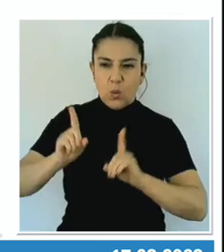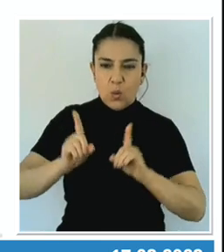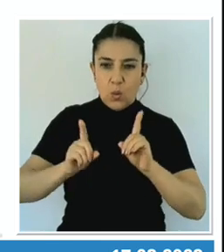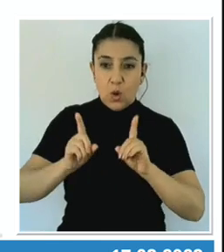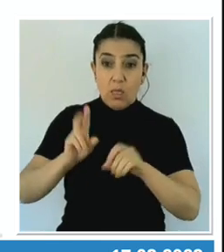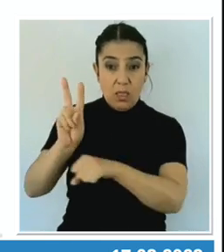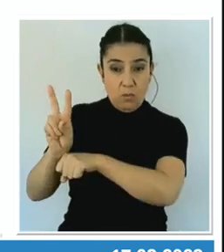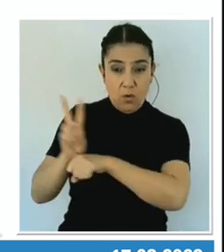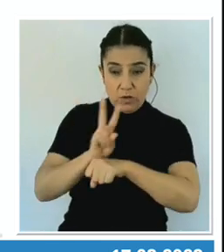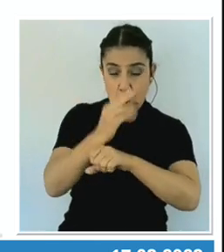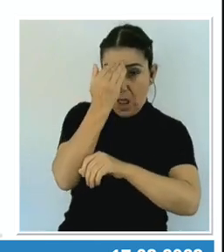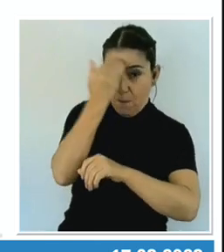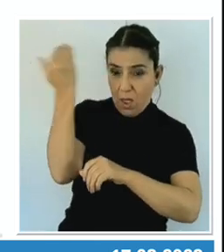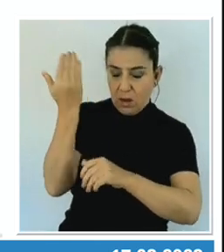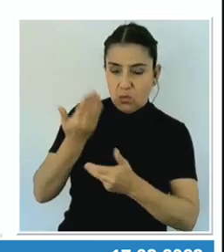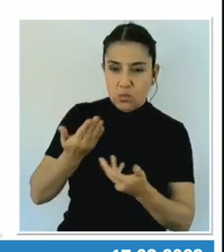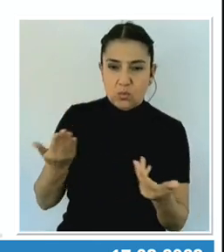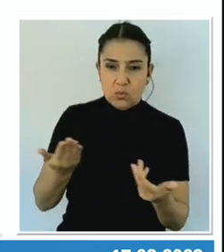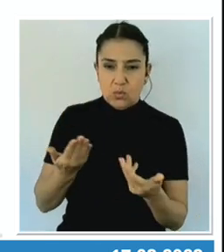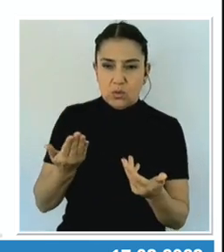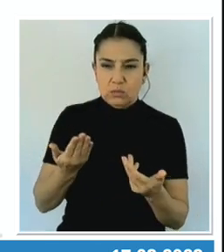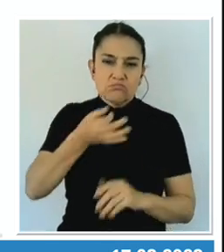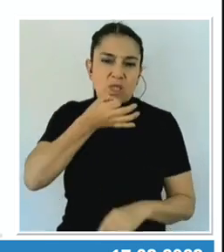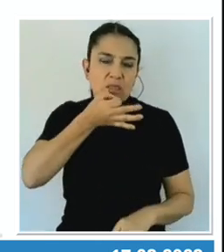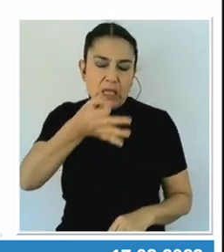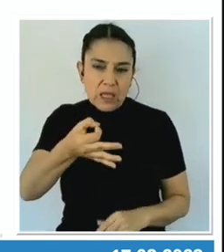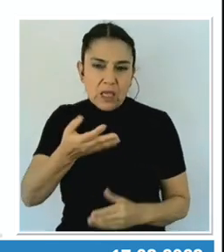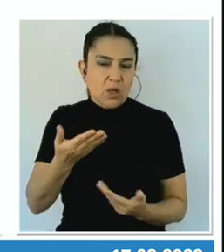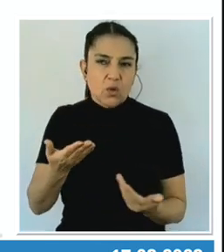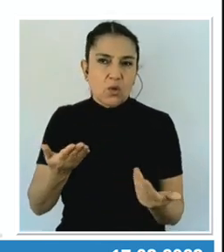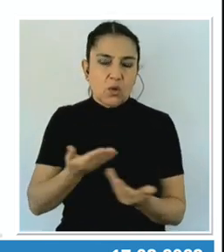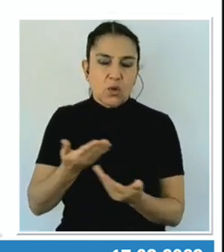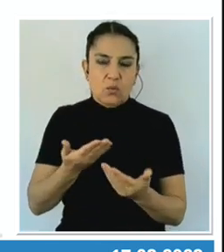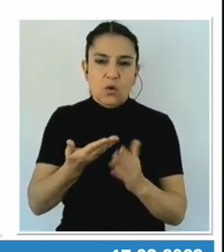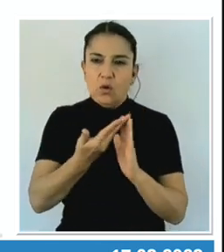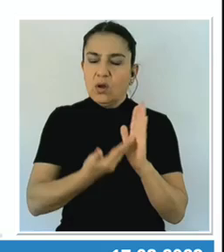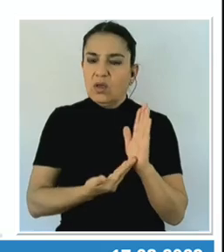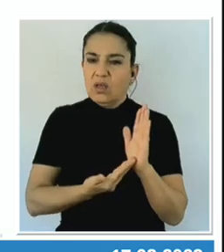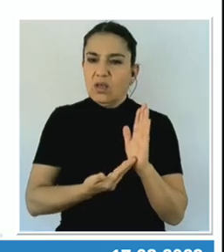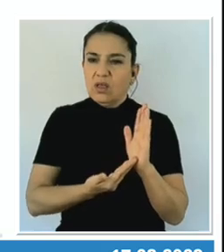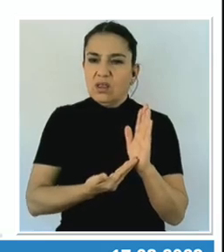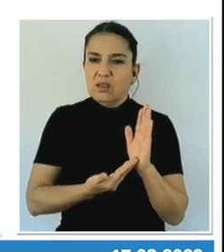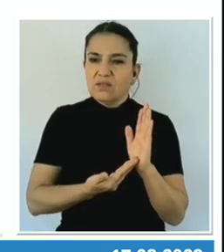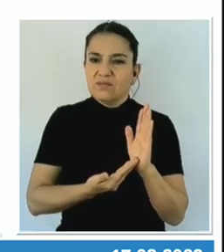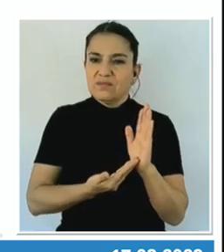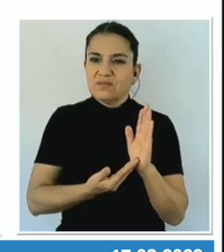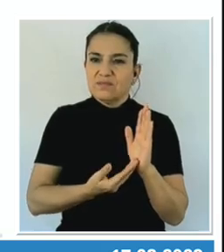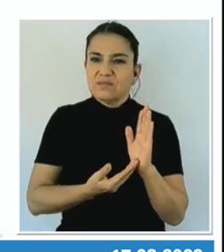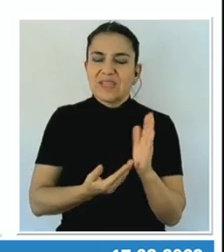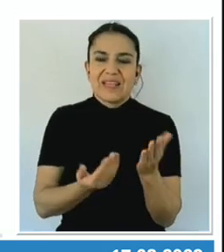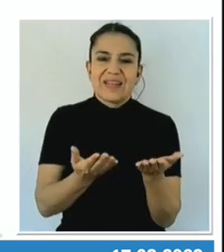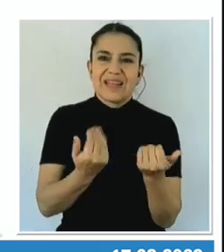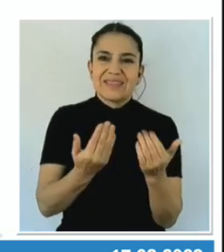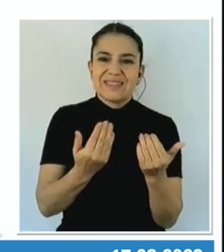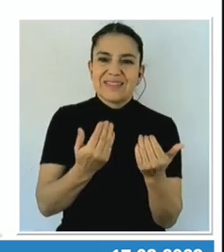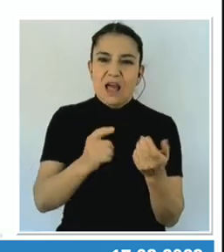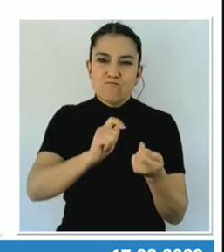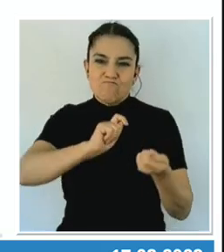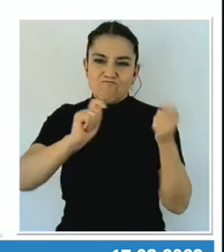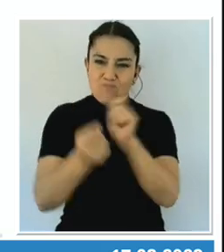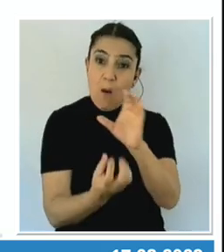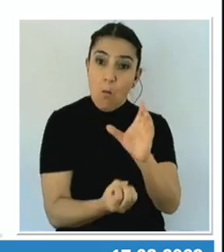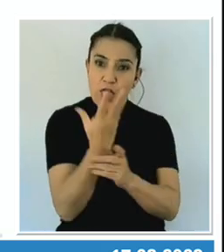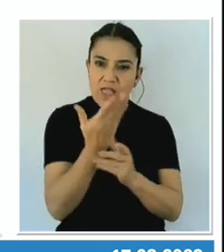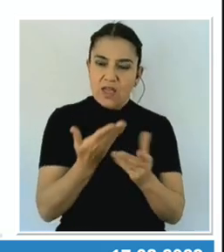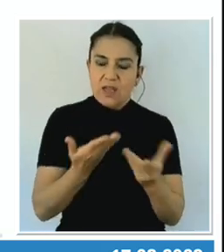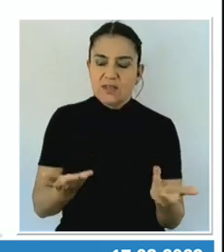académicos se refirieron a ella como la necesidad de modernizar, ¿no? Hay que atender entonces